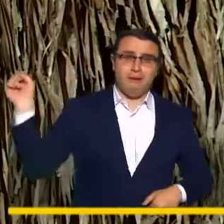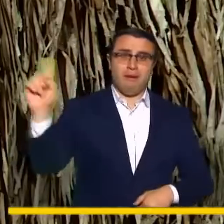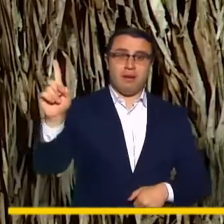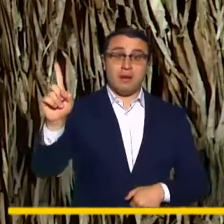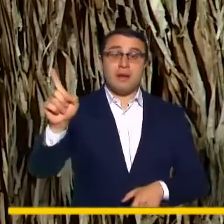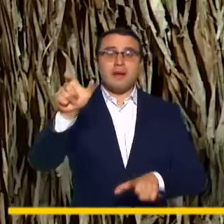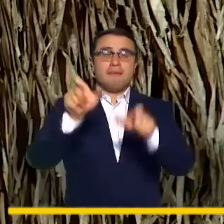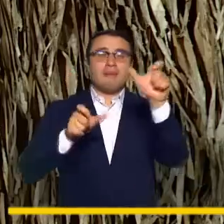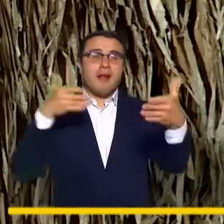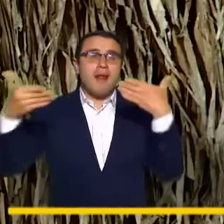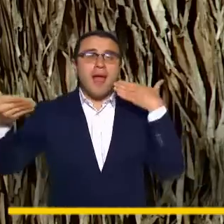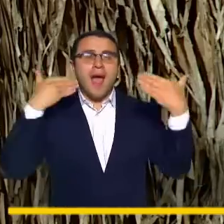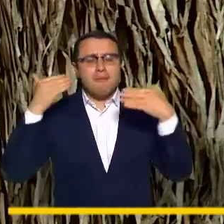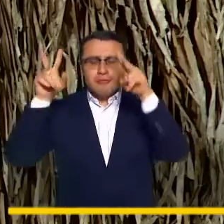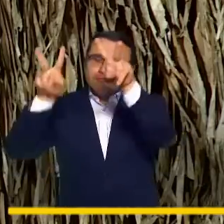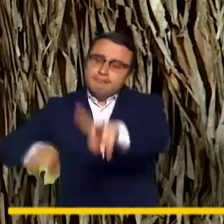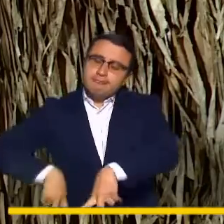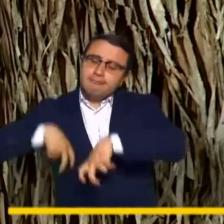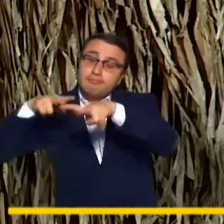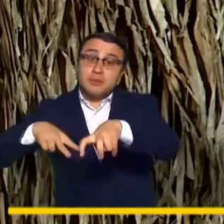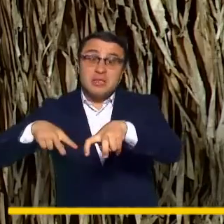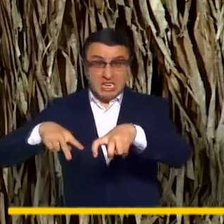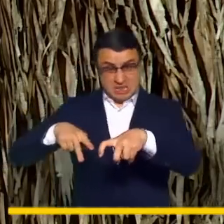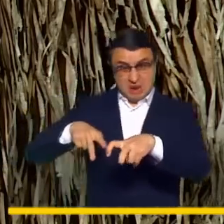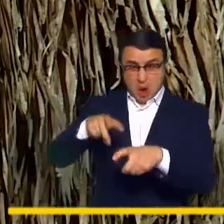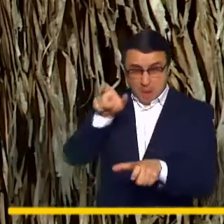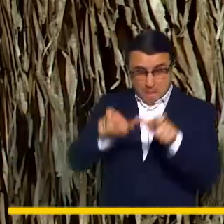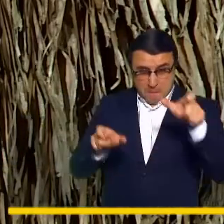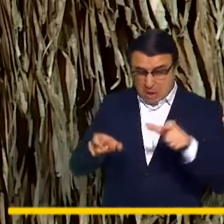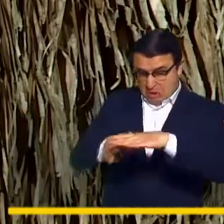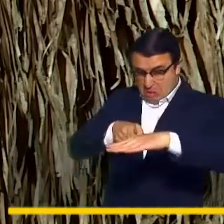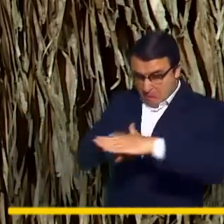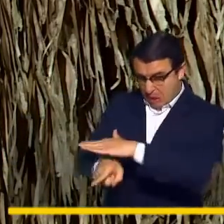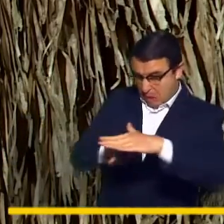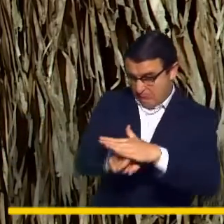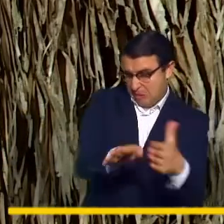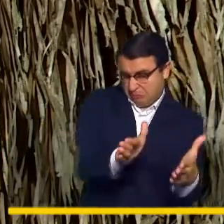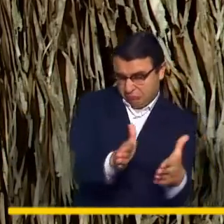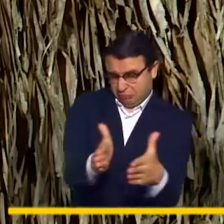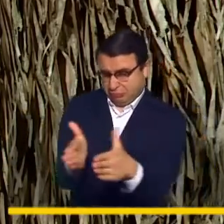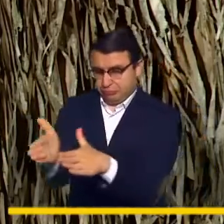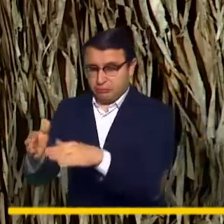Despojaron el campesinado asesinando y regando esta tierra de sangre.